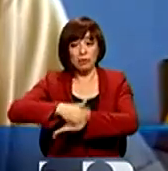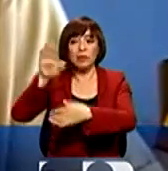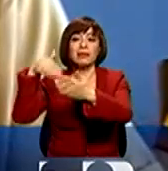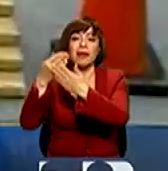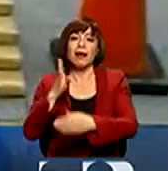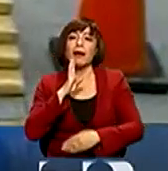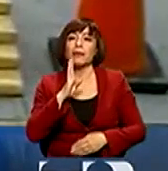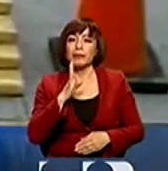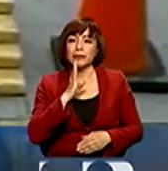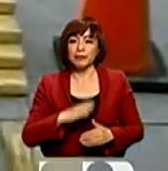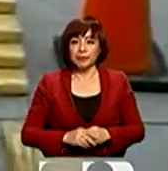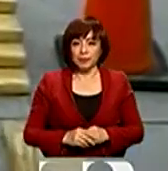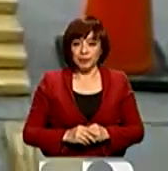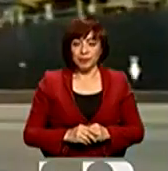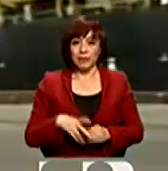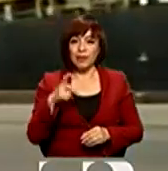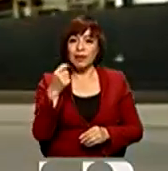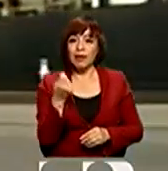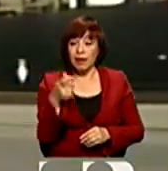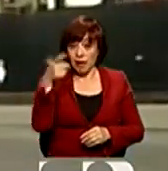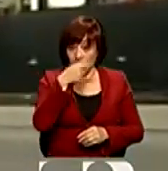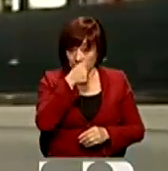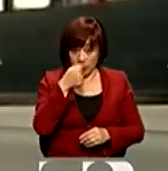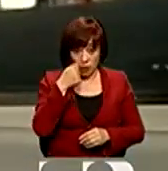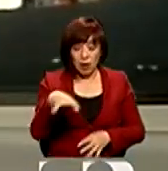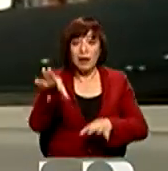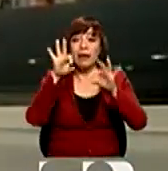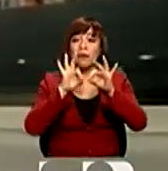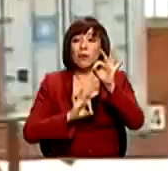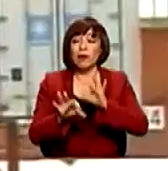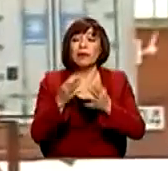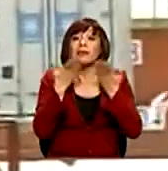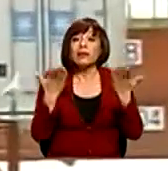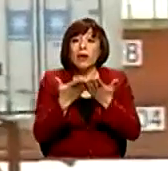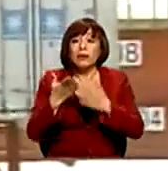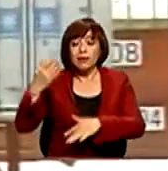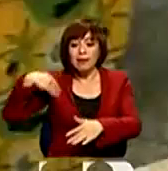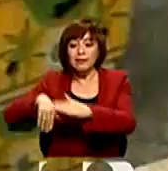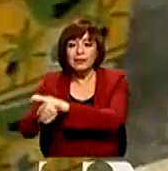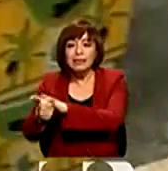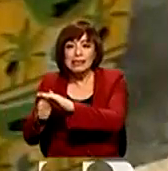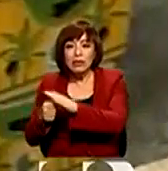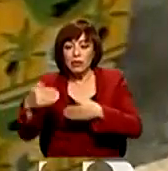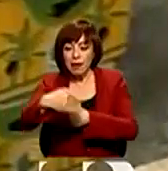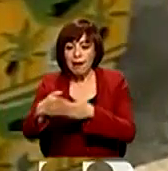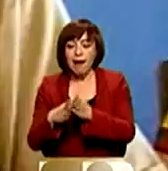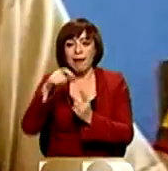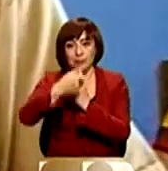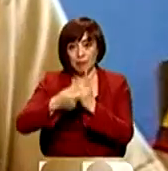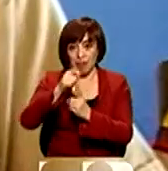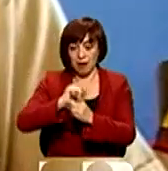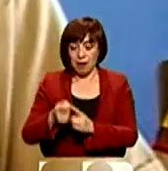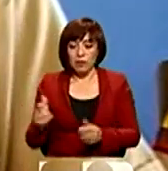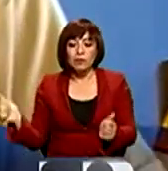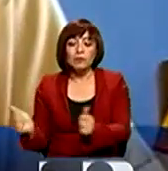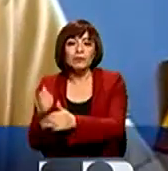Bélgica. El alcaloide fue descubierto en el puerto marítimo de Guayaquil. Estaba en un contenedor, en cajas con banano. Se